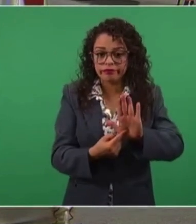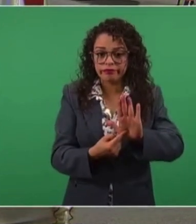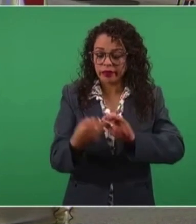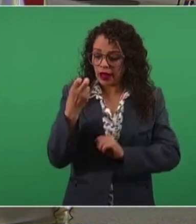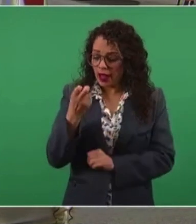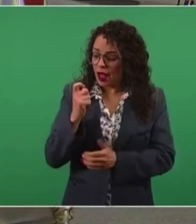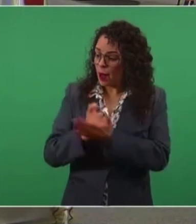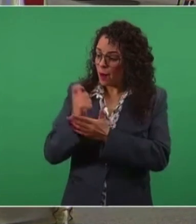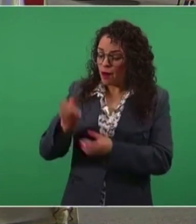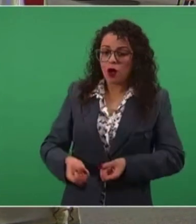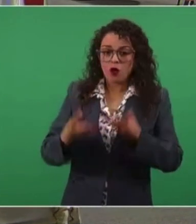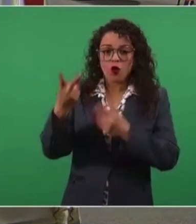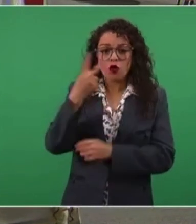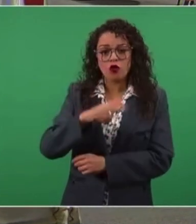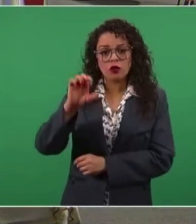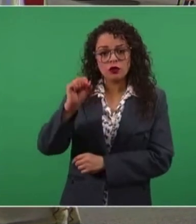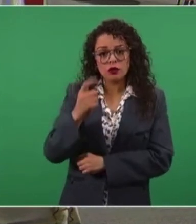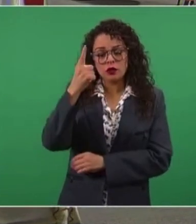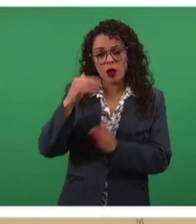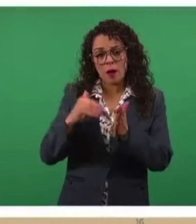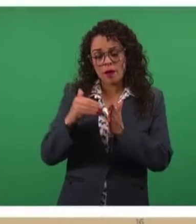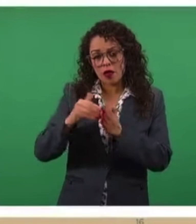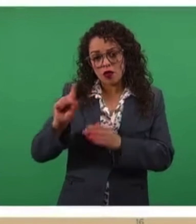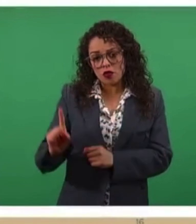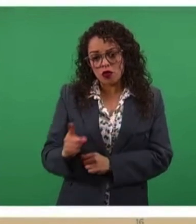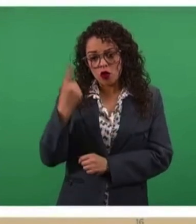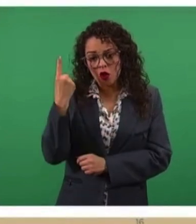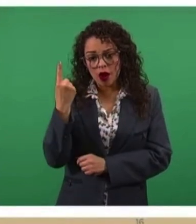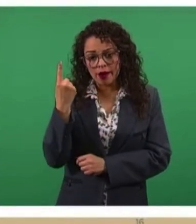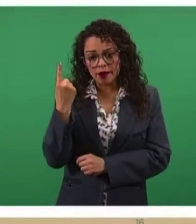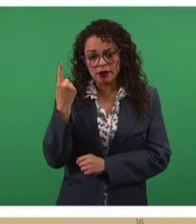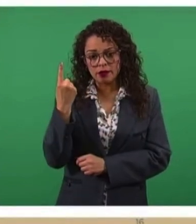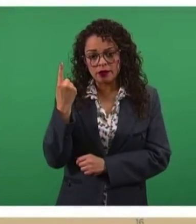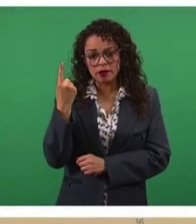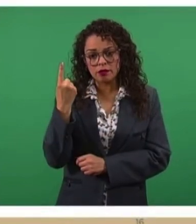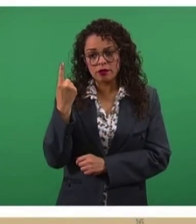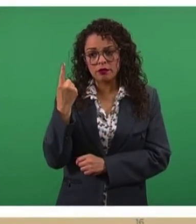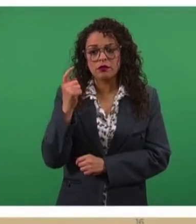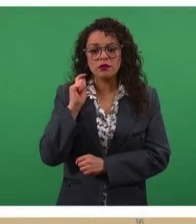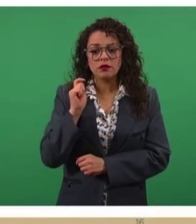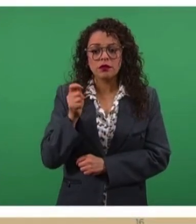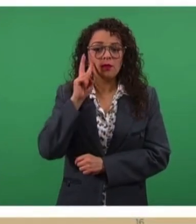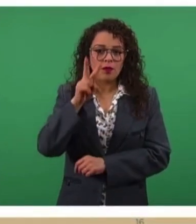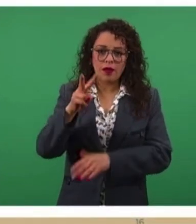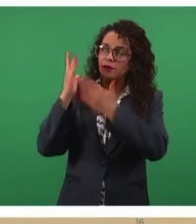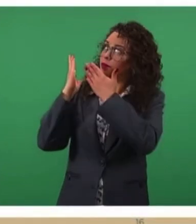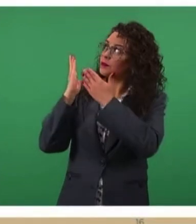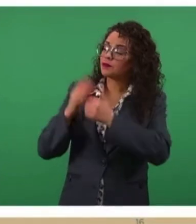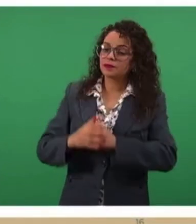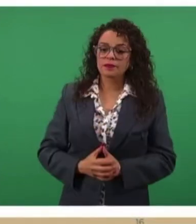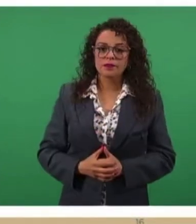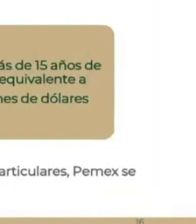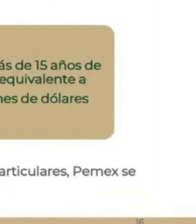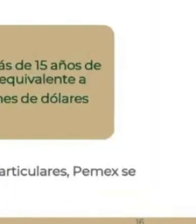pagar 261 millones de dólares por una planta por la cual recibimos